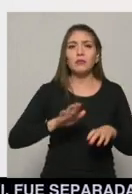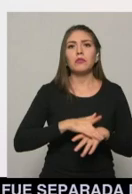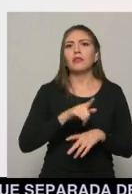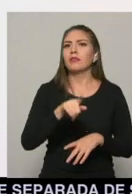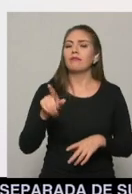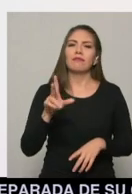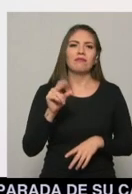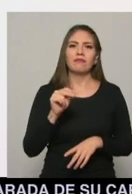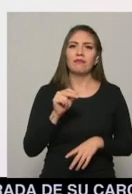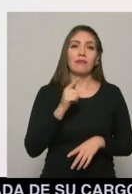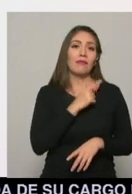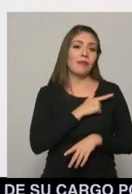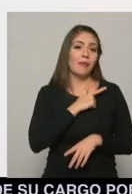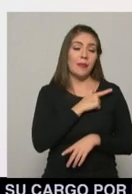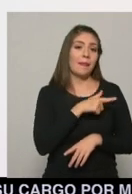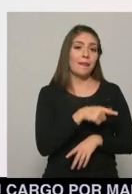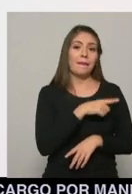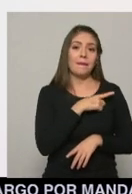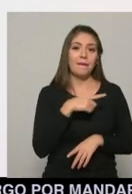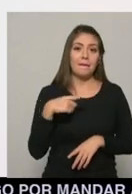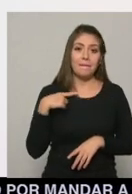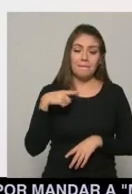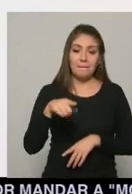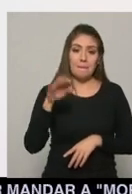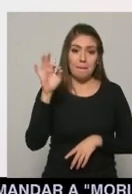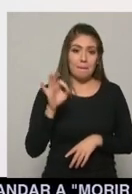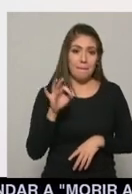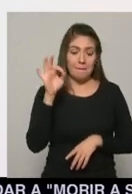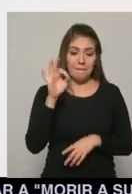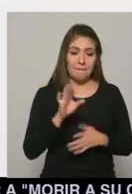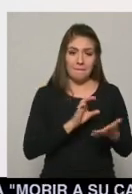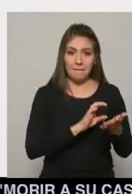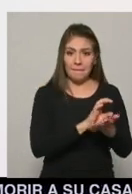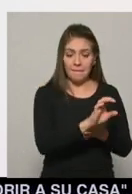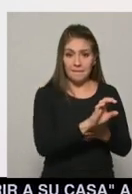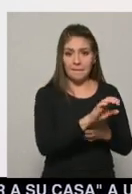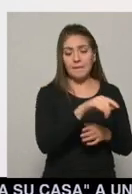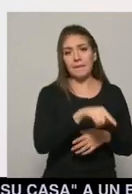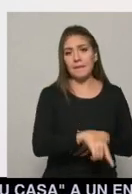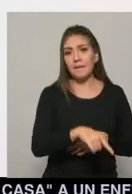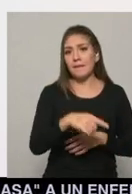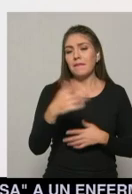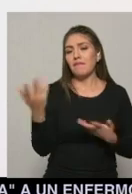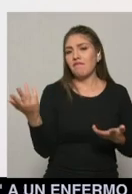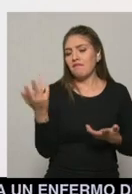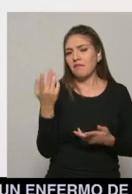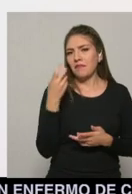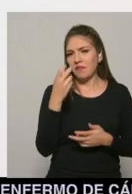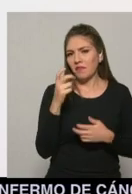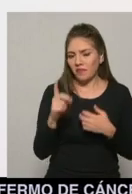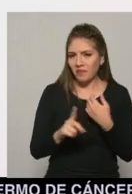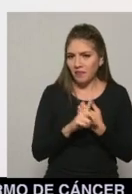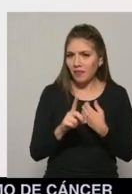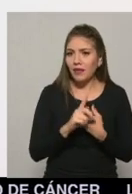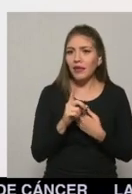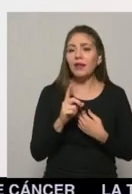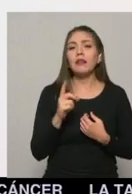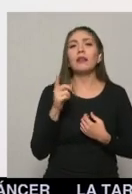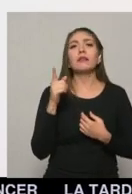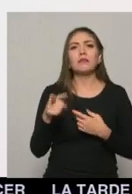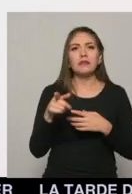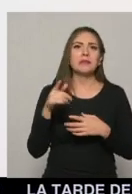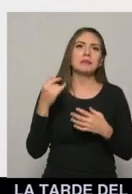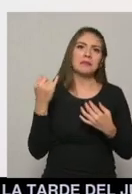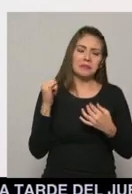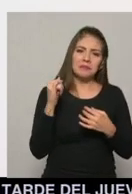les va a encantar que tengan que trasladar estos impuestos pues al usuario final, que es lo que realmente va a ocurrir. Y veremos una intensa